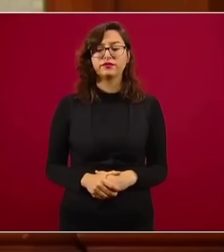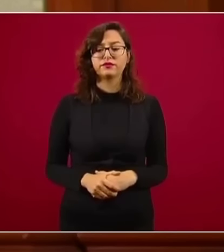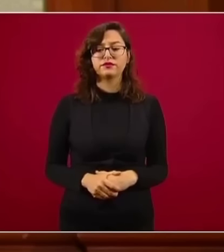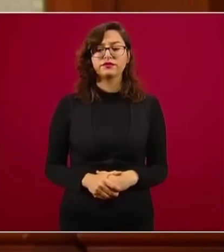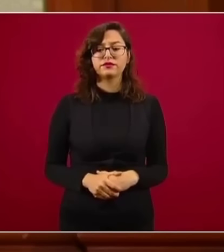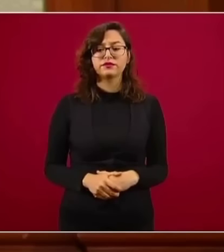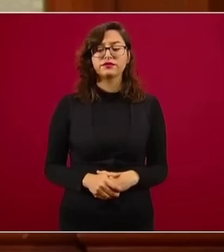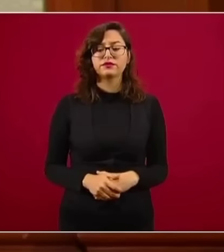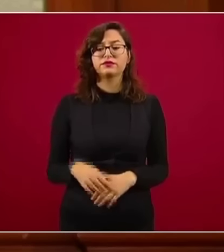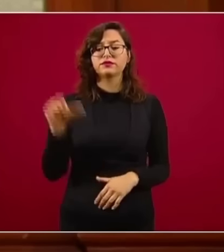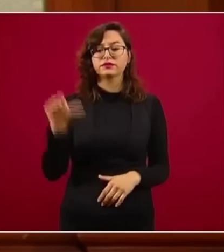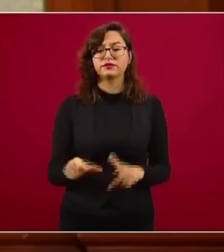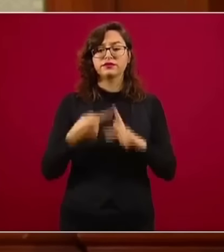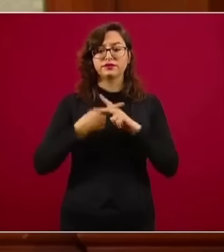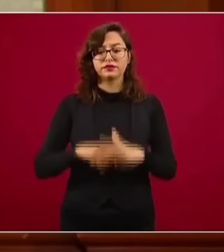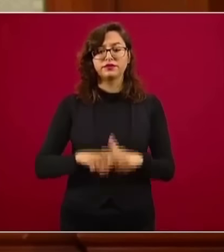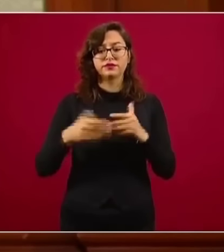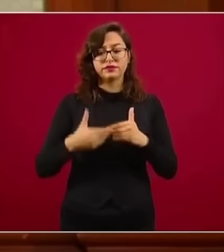esta ceremonia,